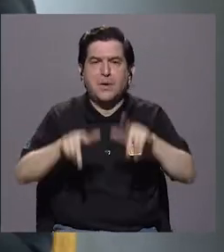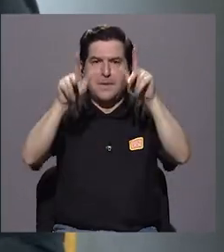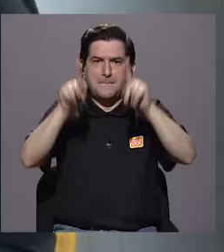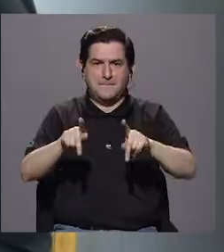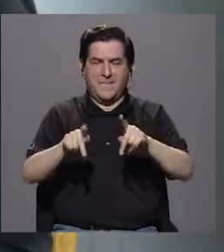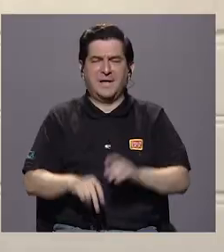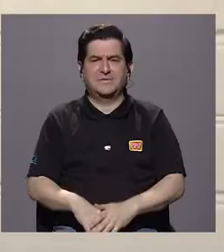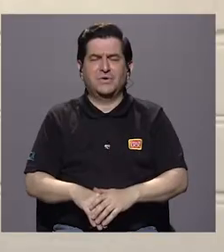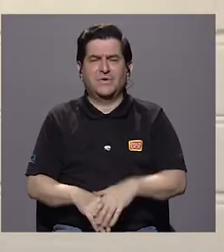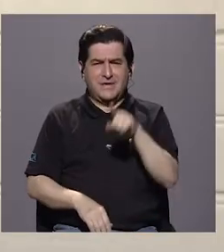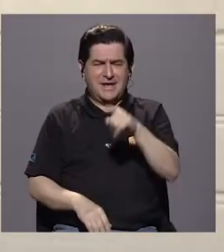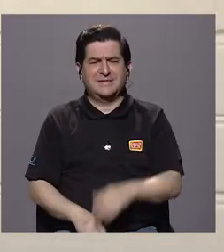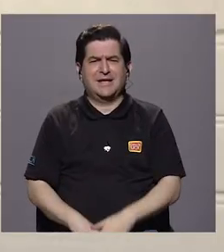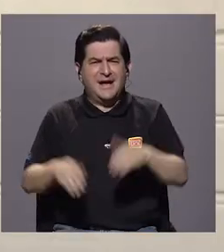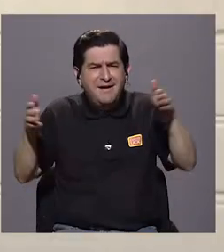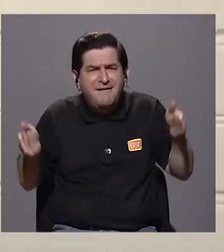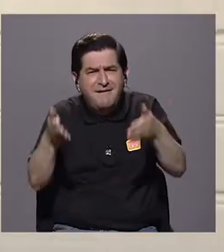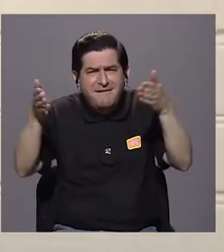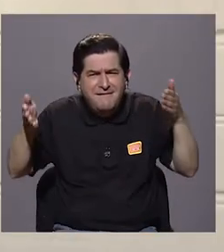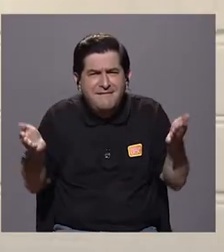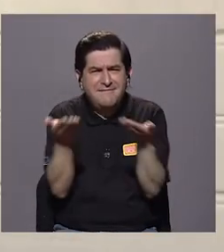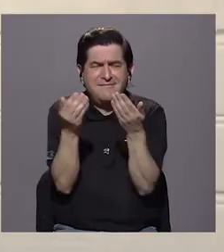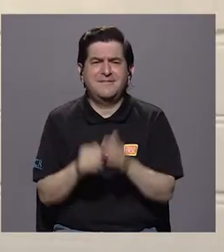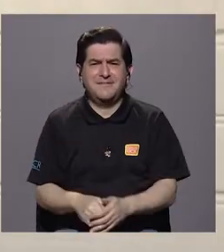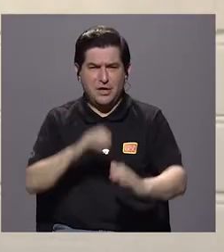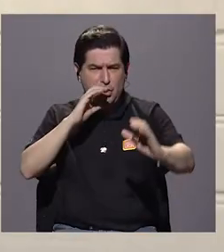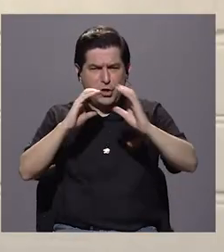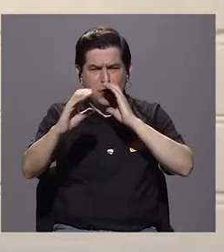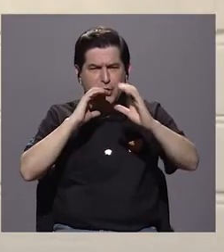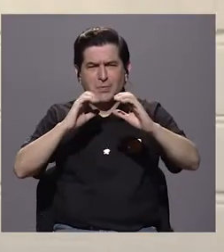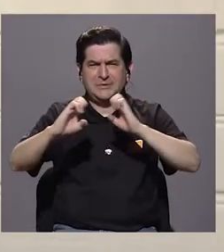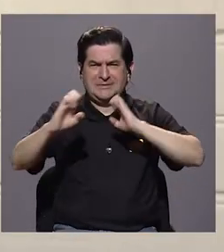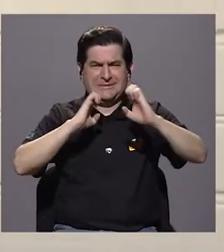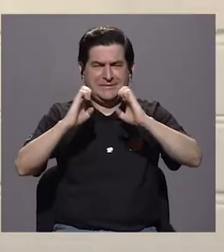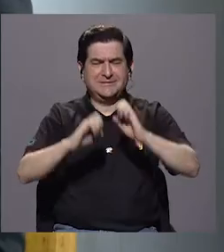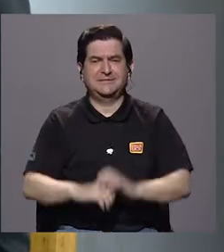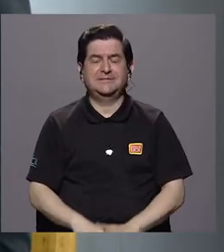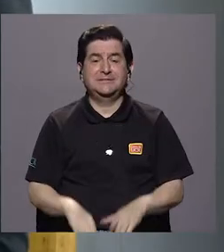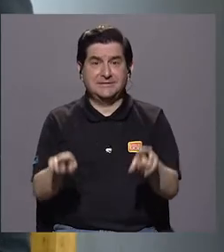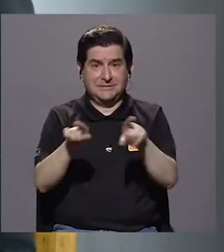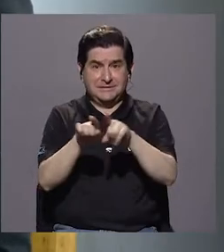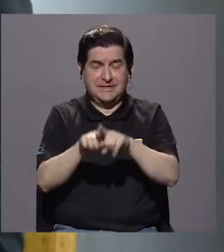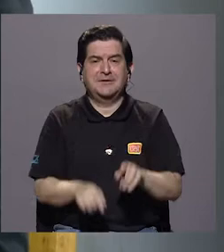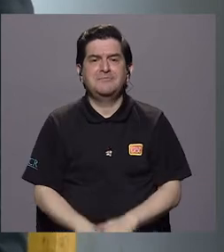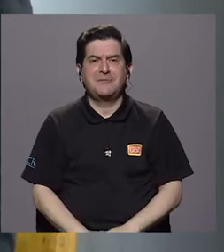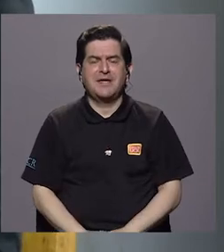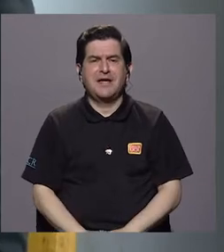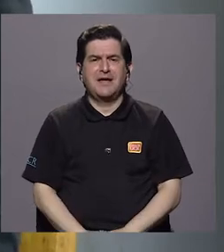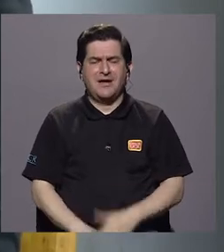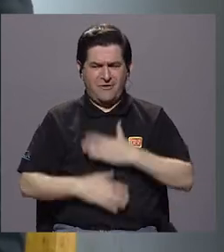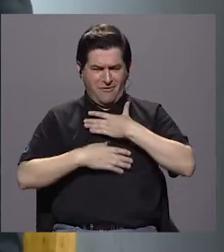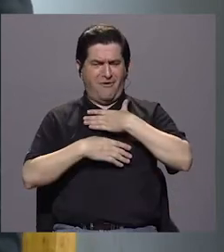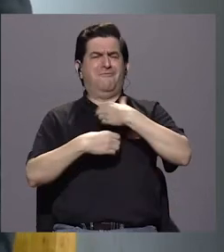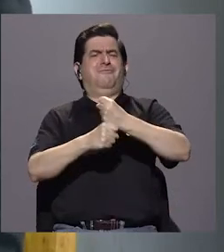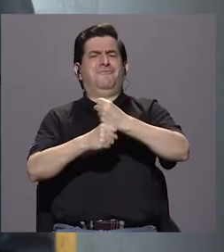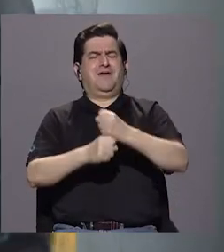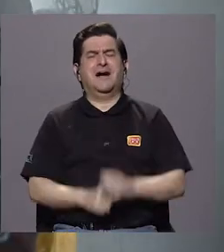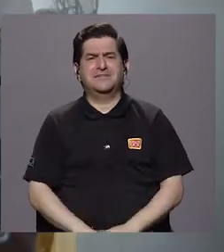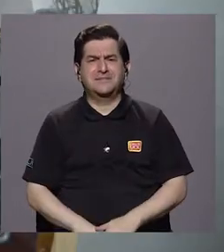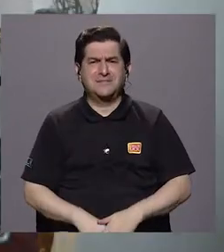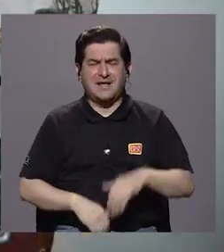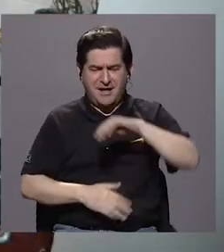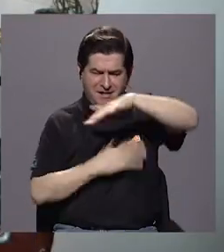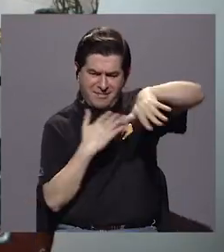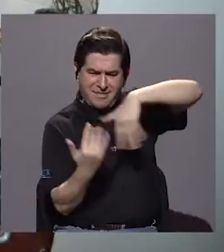el que nos inyecta y nos transmite esa energía y nos va dando como la confianza de cómo ir interactuando con